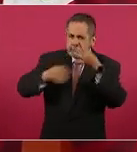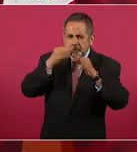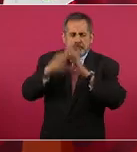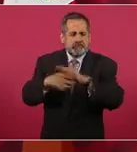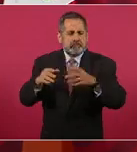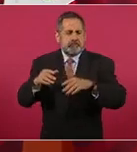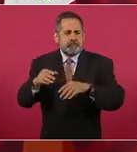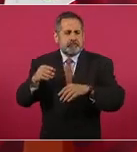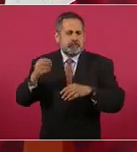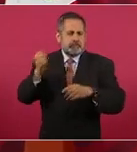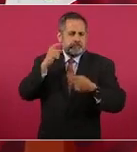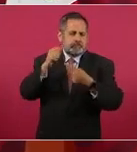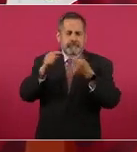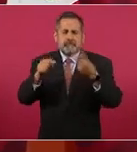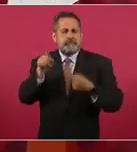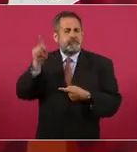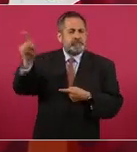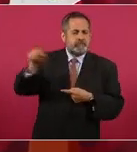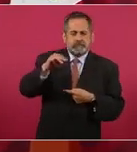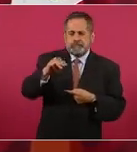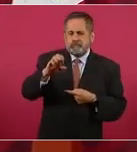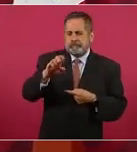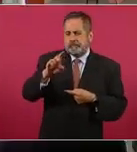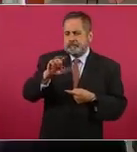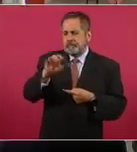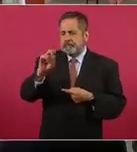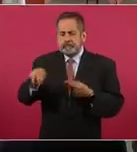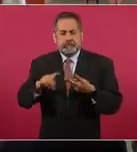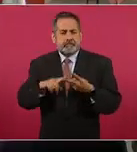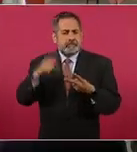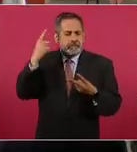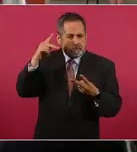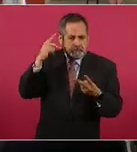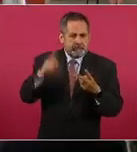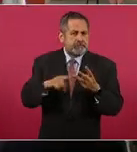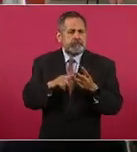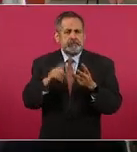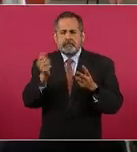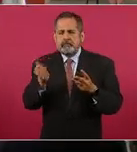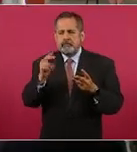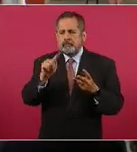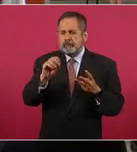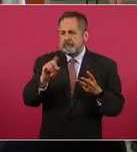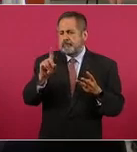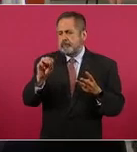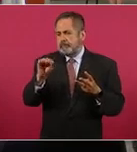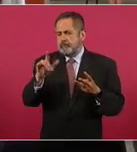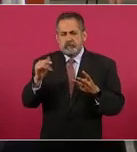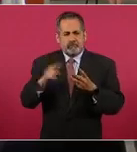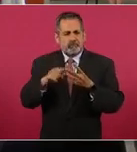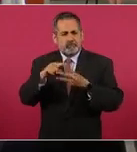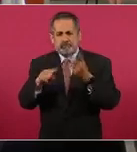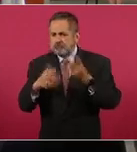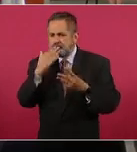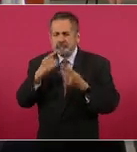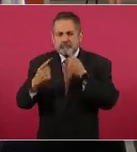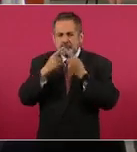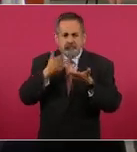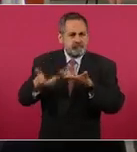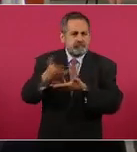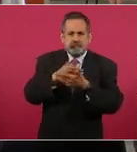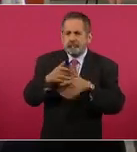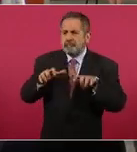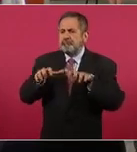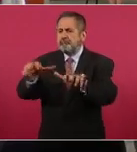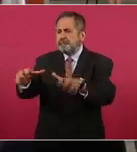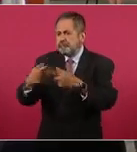Primera, bueno, Medellín, después Puebla, después Santo Domingo, después Aparecida, siempre fue en diálogo con el pueblo de Dios,